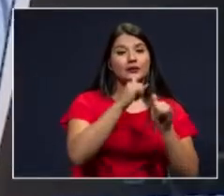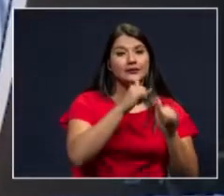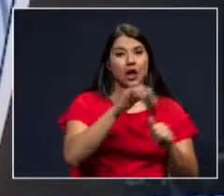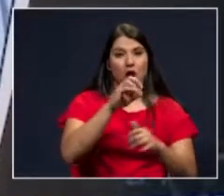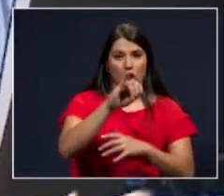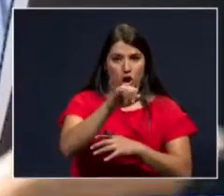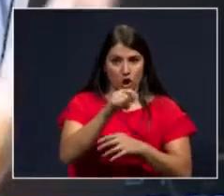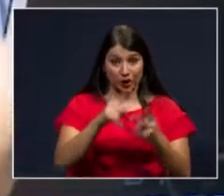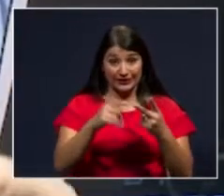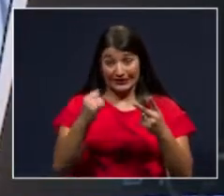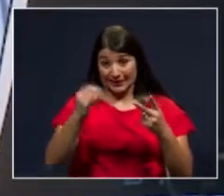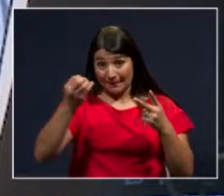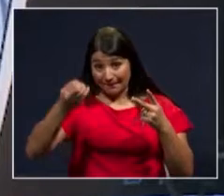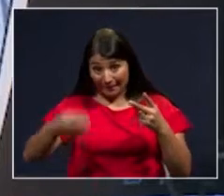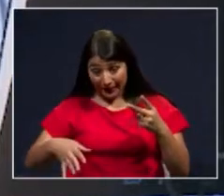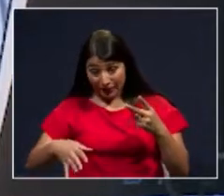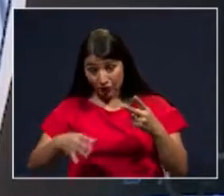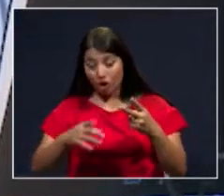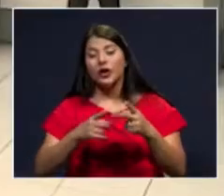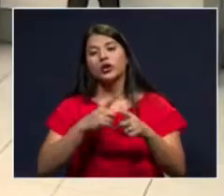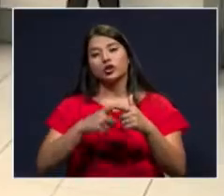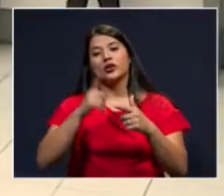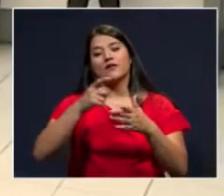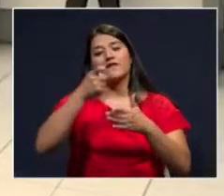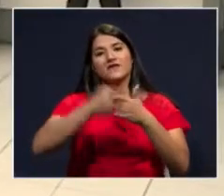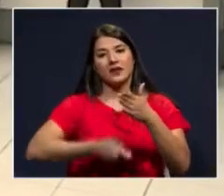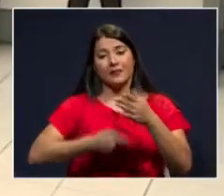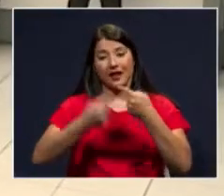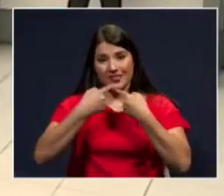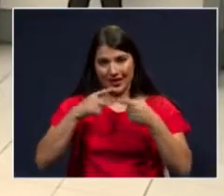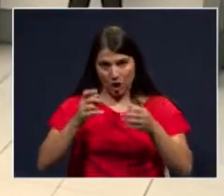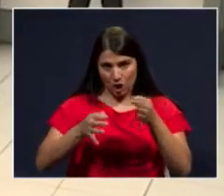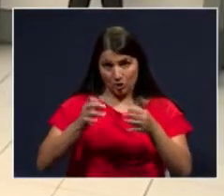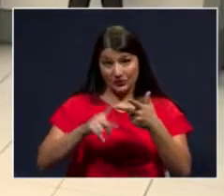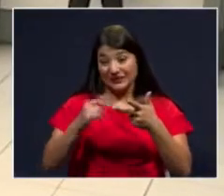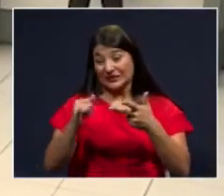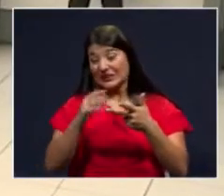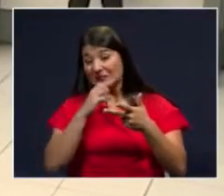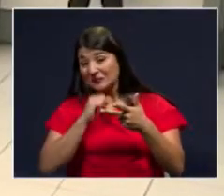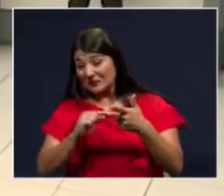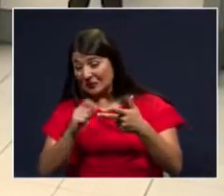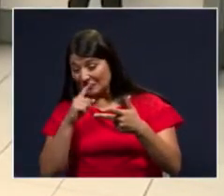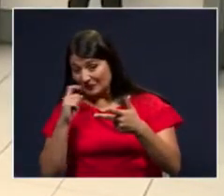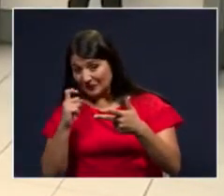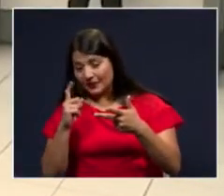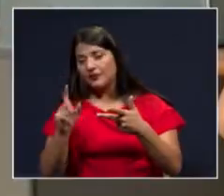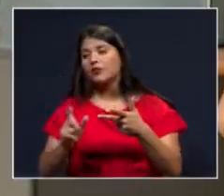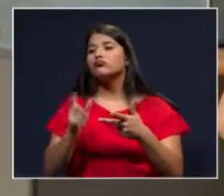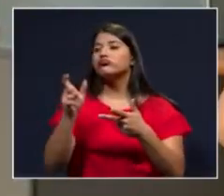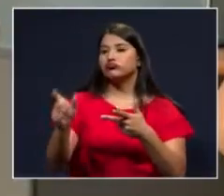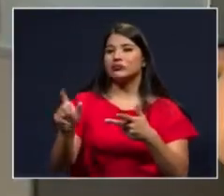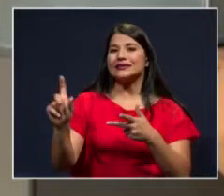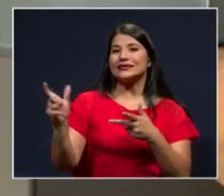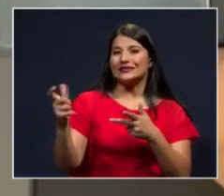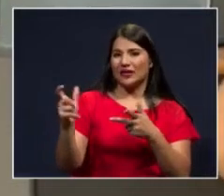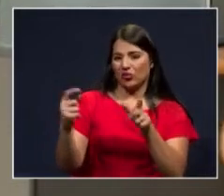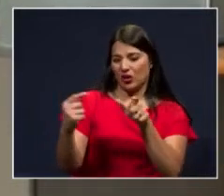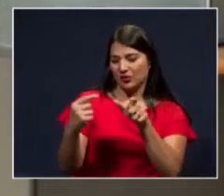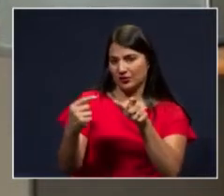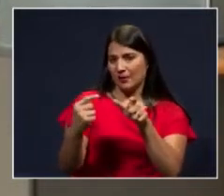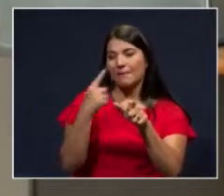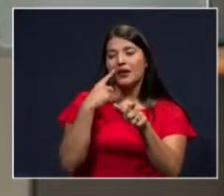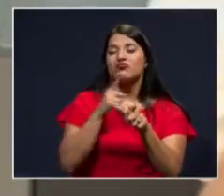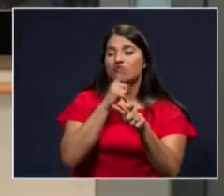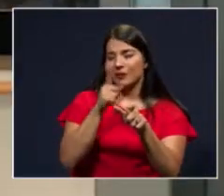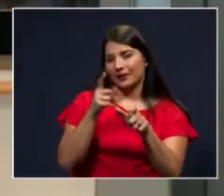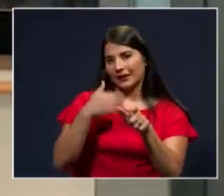Si es por extravío, la persona debe firmar una declaración jurada y si es por deterioro, se debe presentar la cédula para constatar que realmente existe